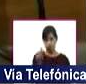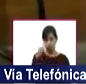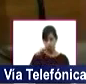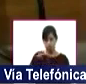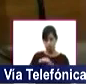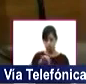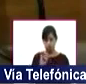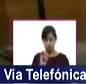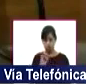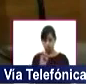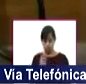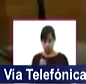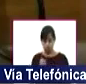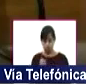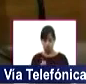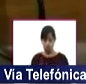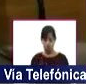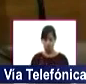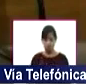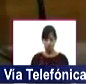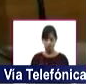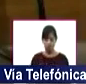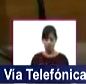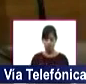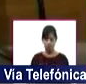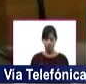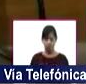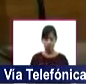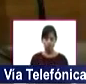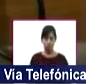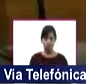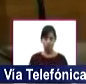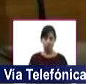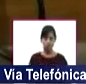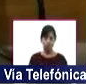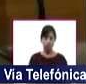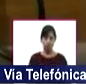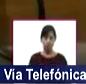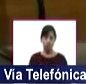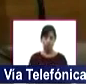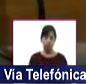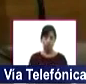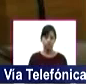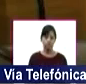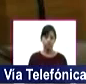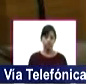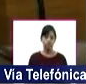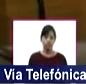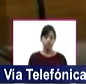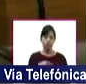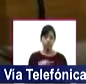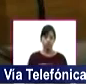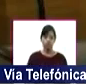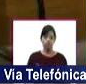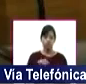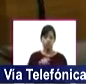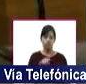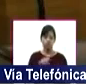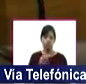en vivienda y con una muestra mucho más grande, 1.600 casos.